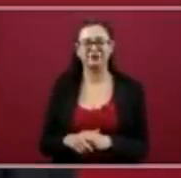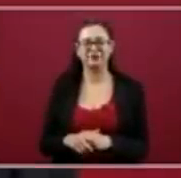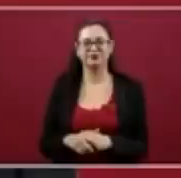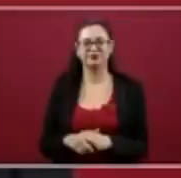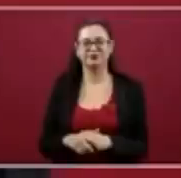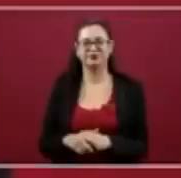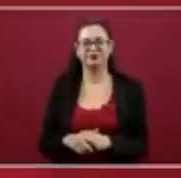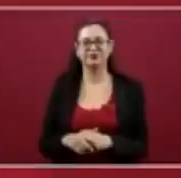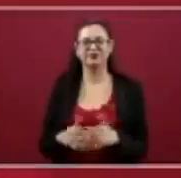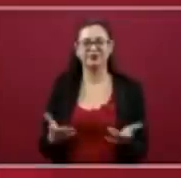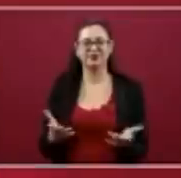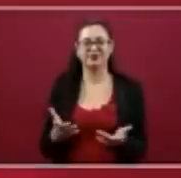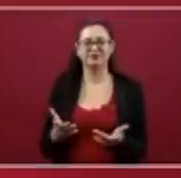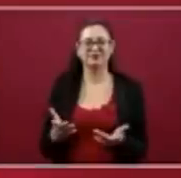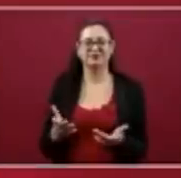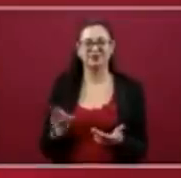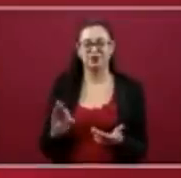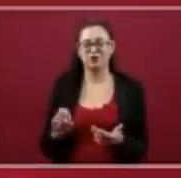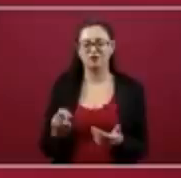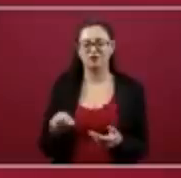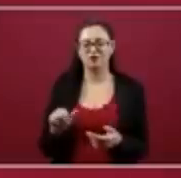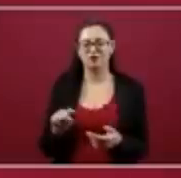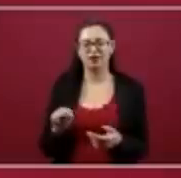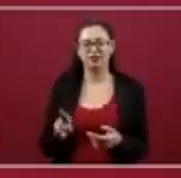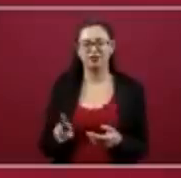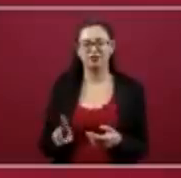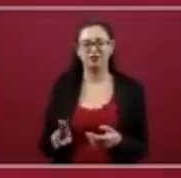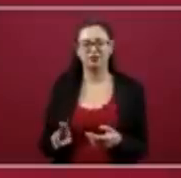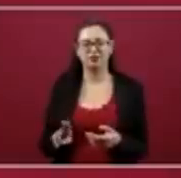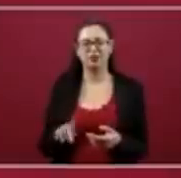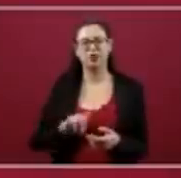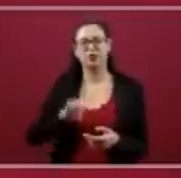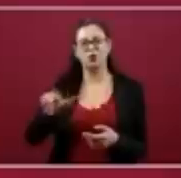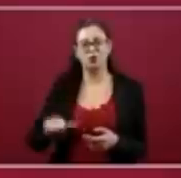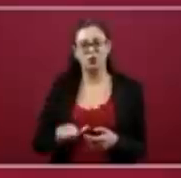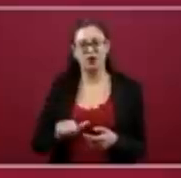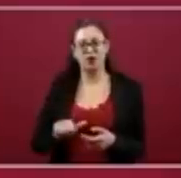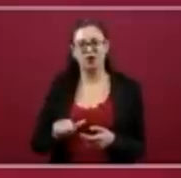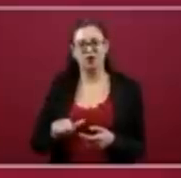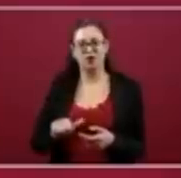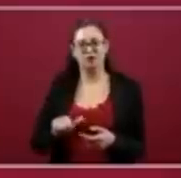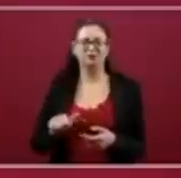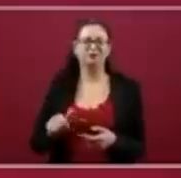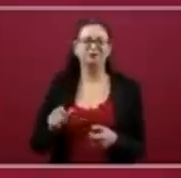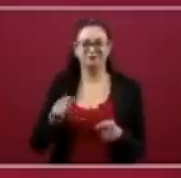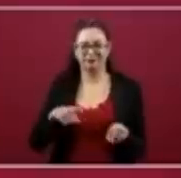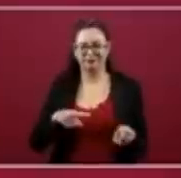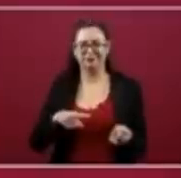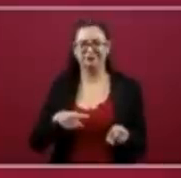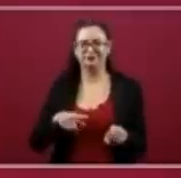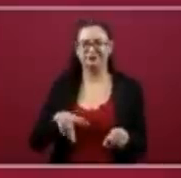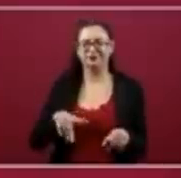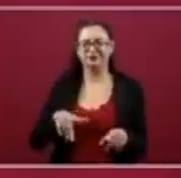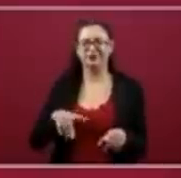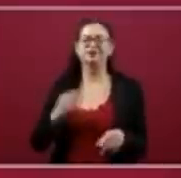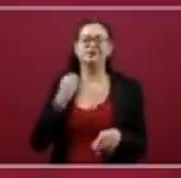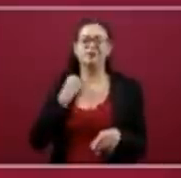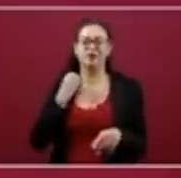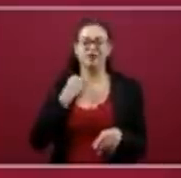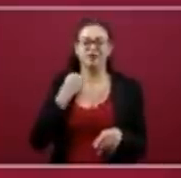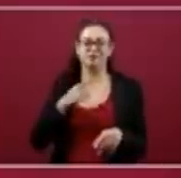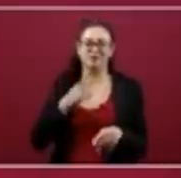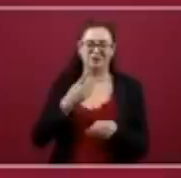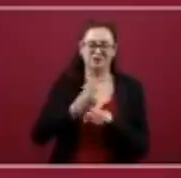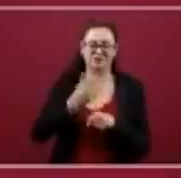el de Fonatur, el que luego fue secretario de Gobernación, un abogado.